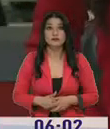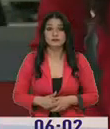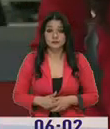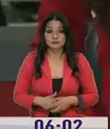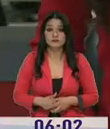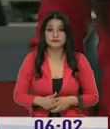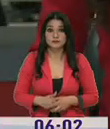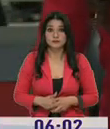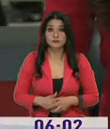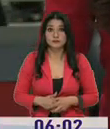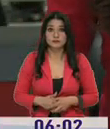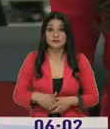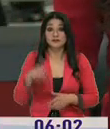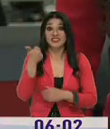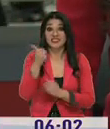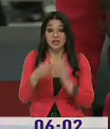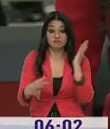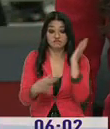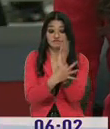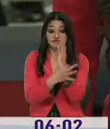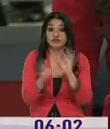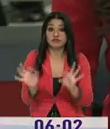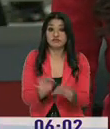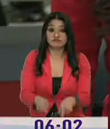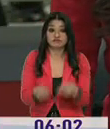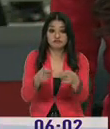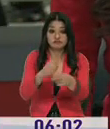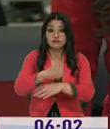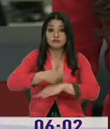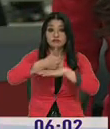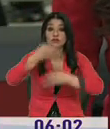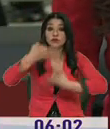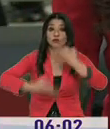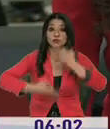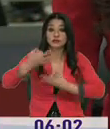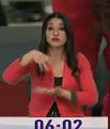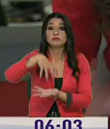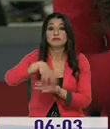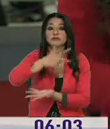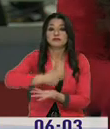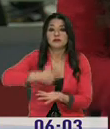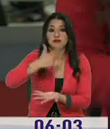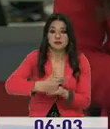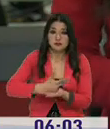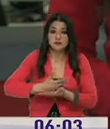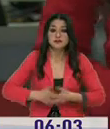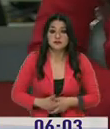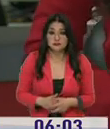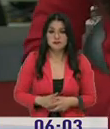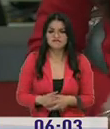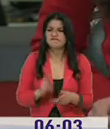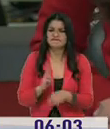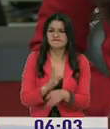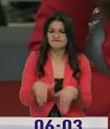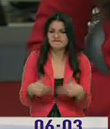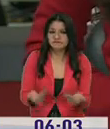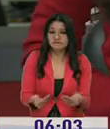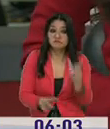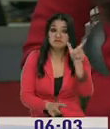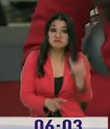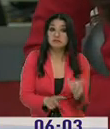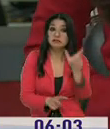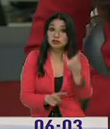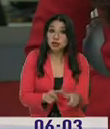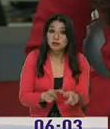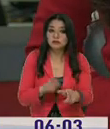diez billetes electrónicos fueron entregados a las autoridades de justicia de la provincia del carchi estos serán utilizados para aquellas personas